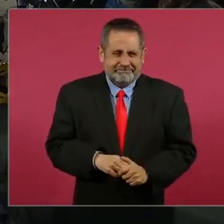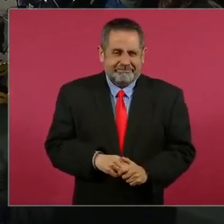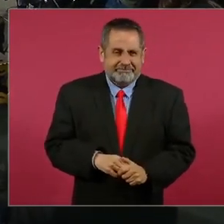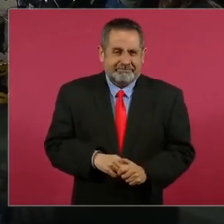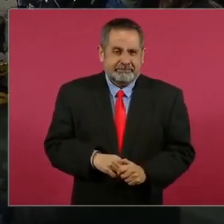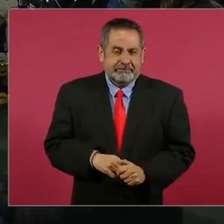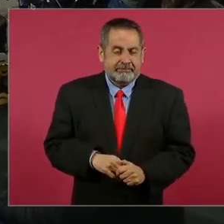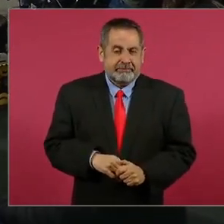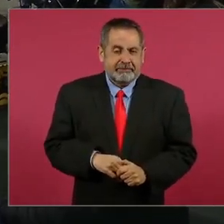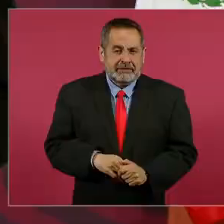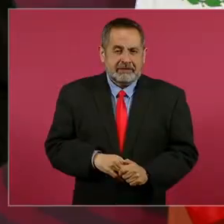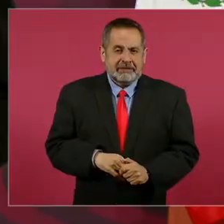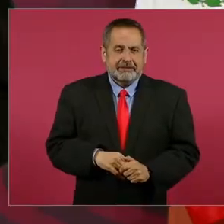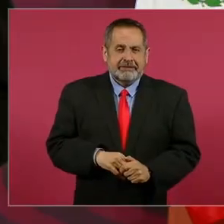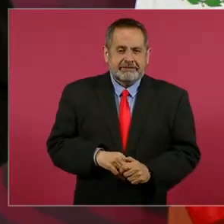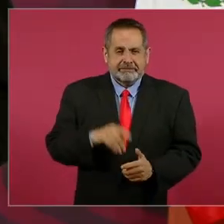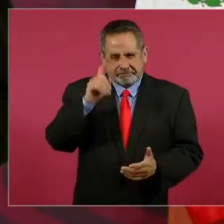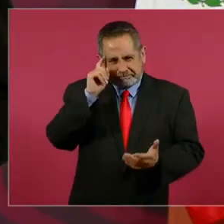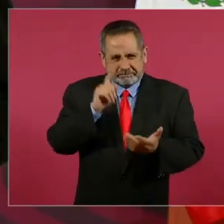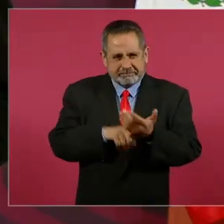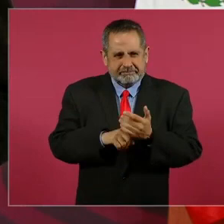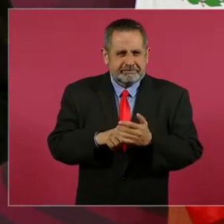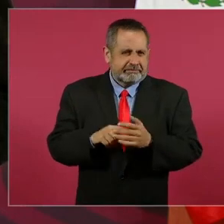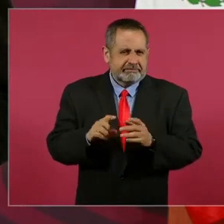en el internet.